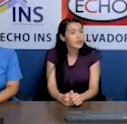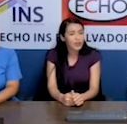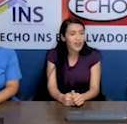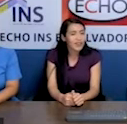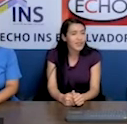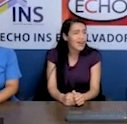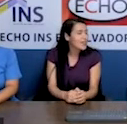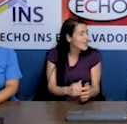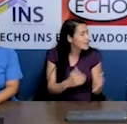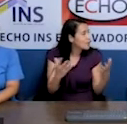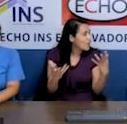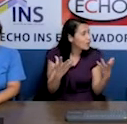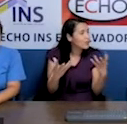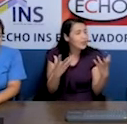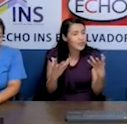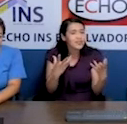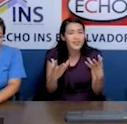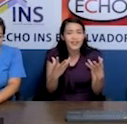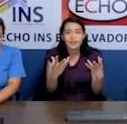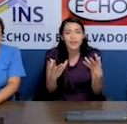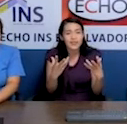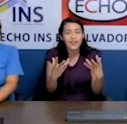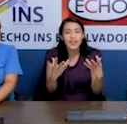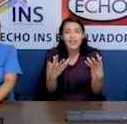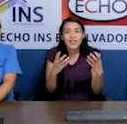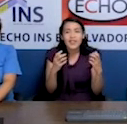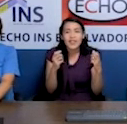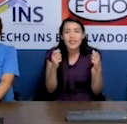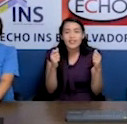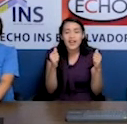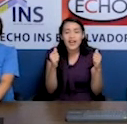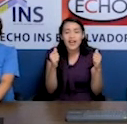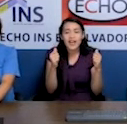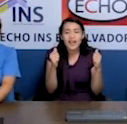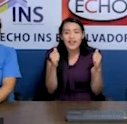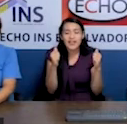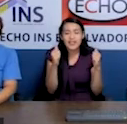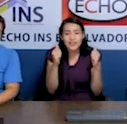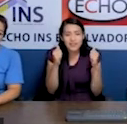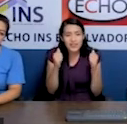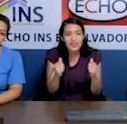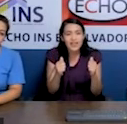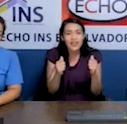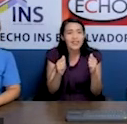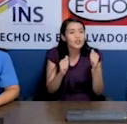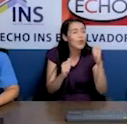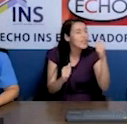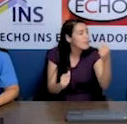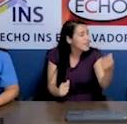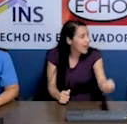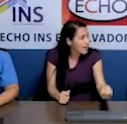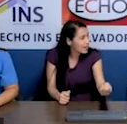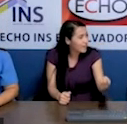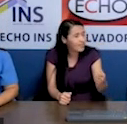forma ambulatoria. Y es ahí esos cuadros donde uno dice realmente esa sensibilidad de